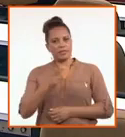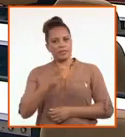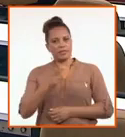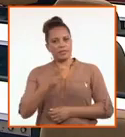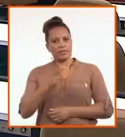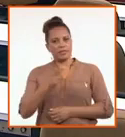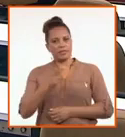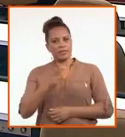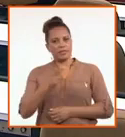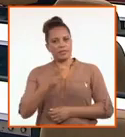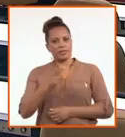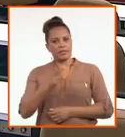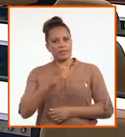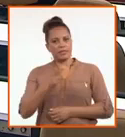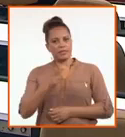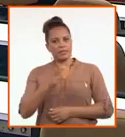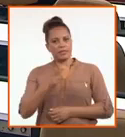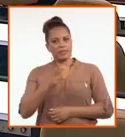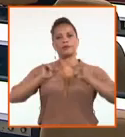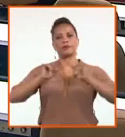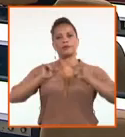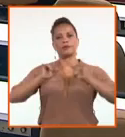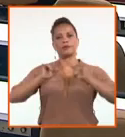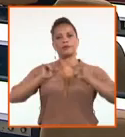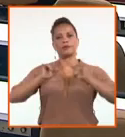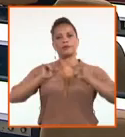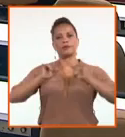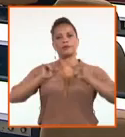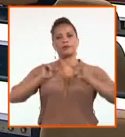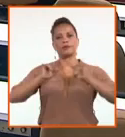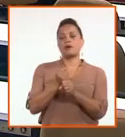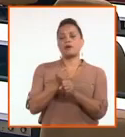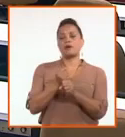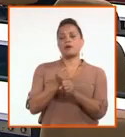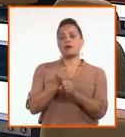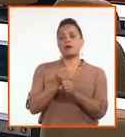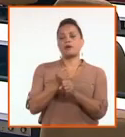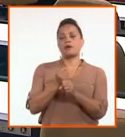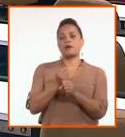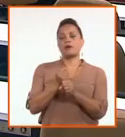y destacar el papel de los universitarios en las misiones menos visibles y por